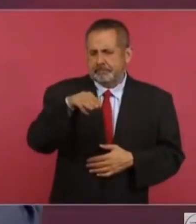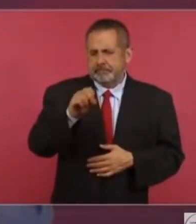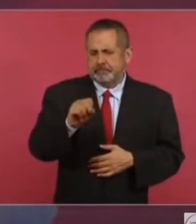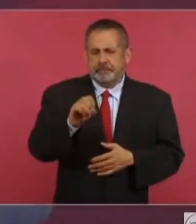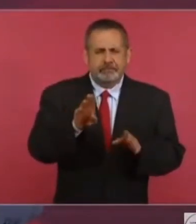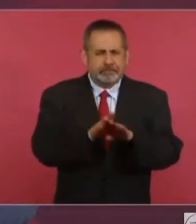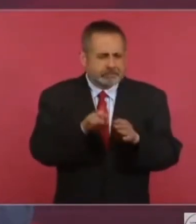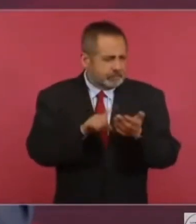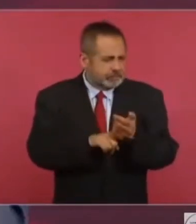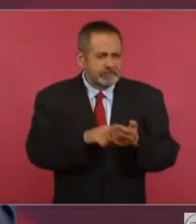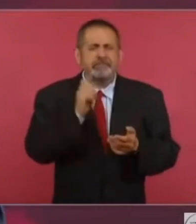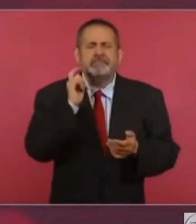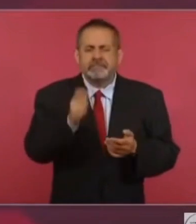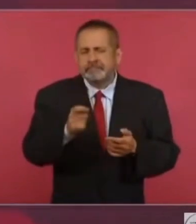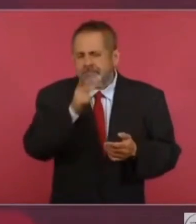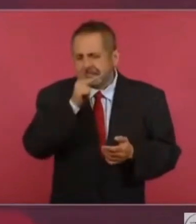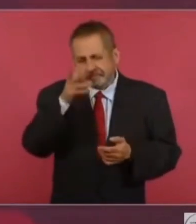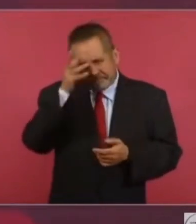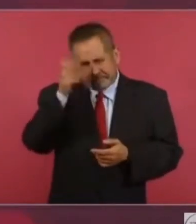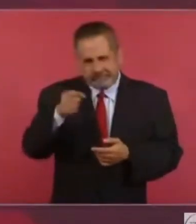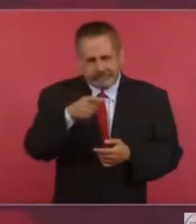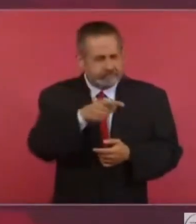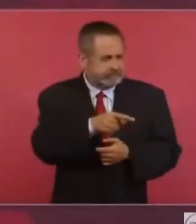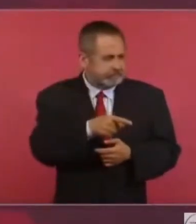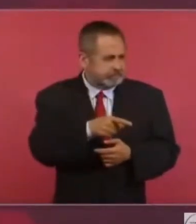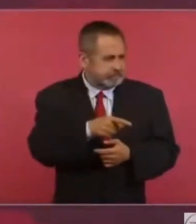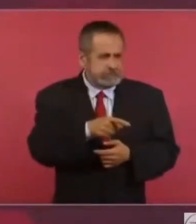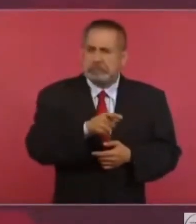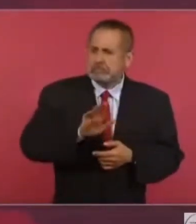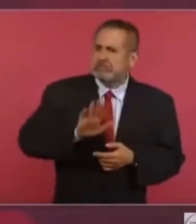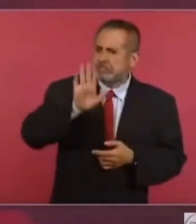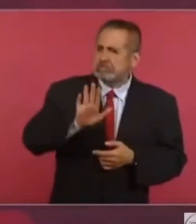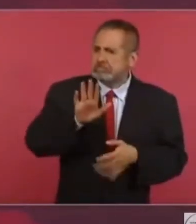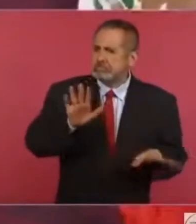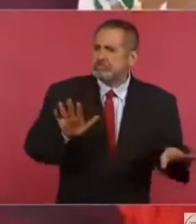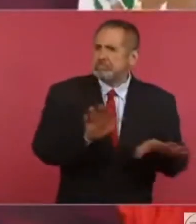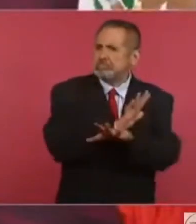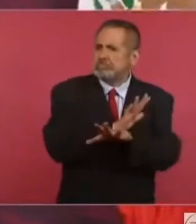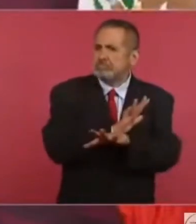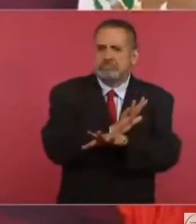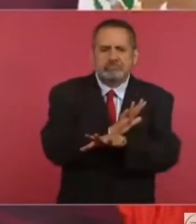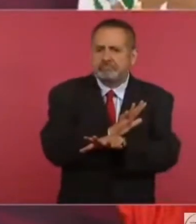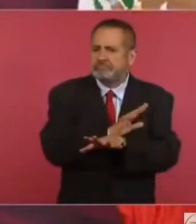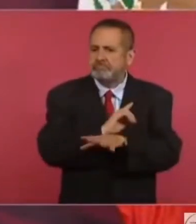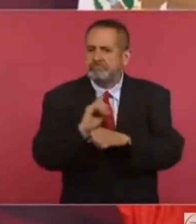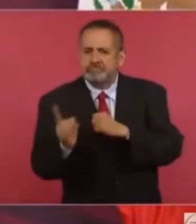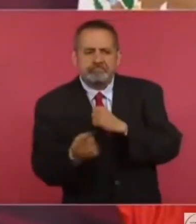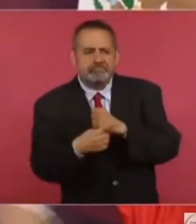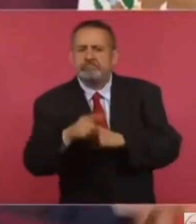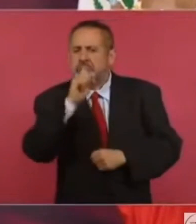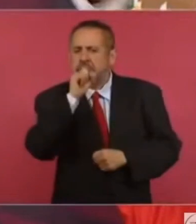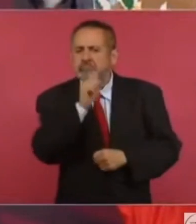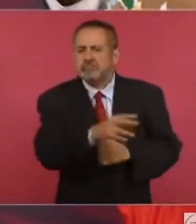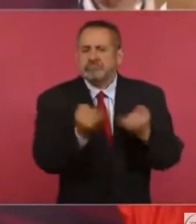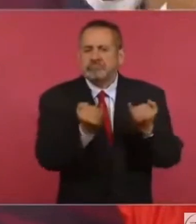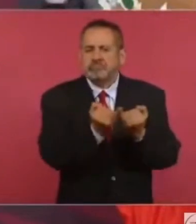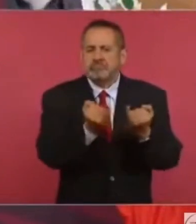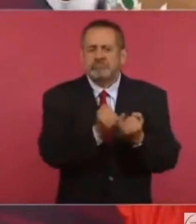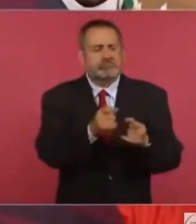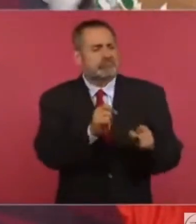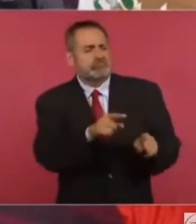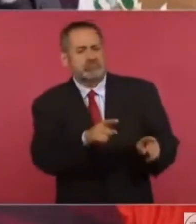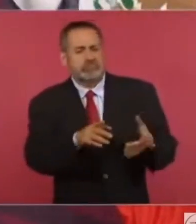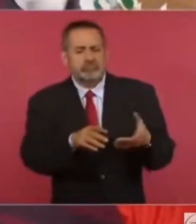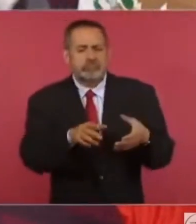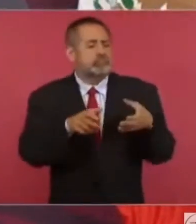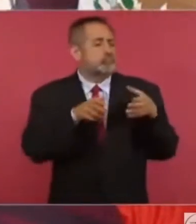eso que consiste en que las cosas en apariencia cambian para seguir igual, como a la oligarquía